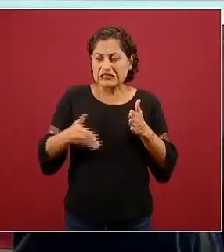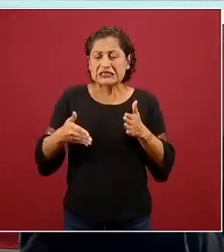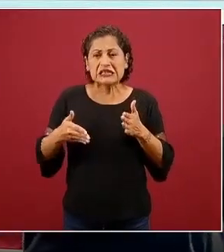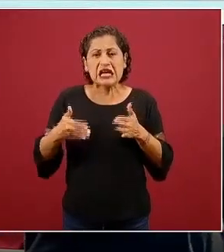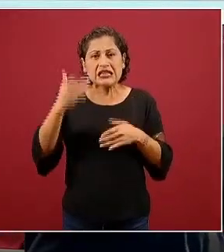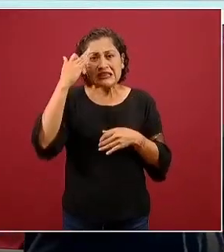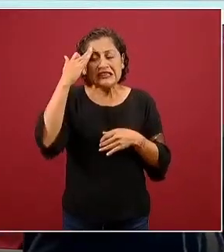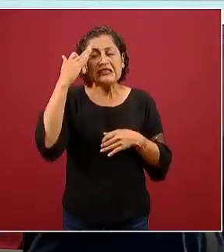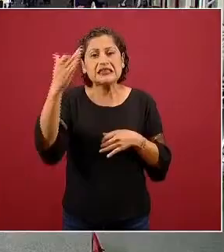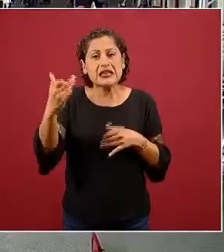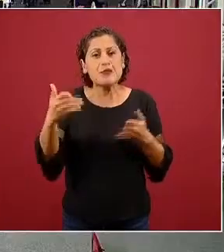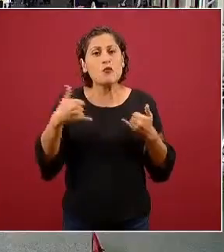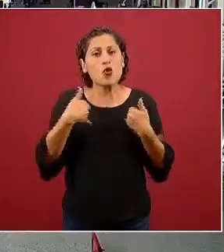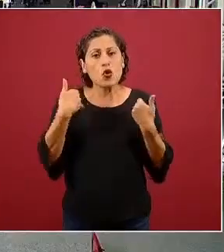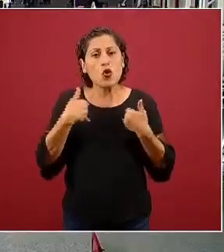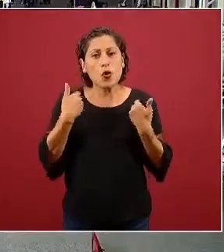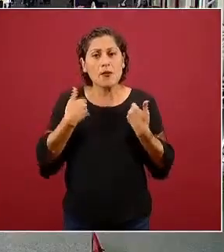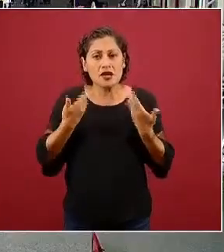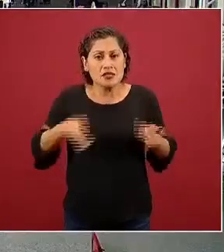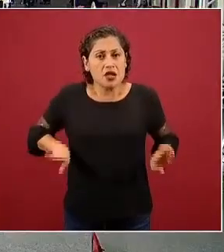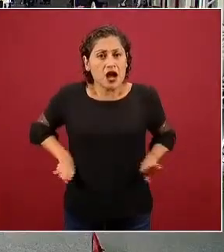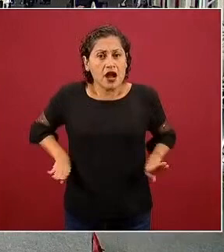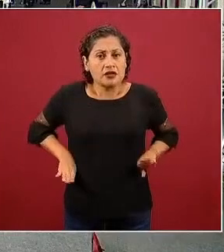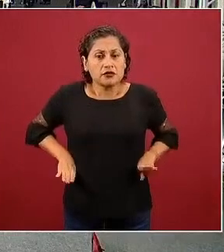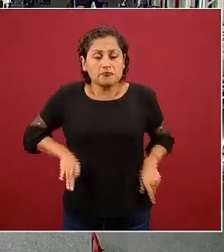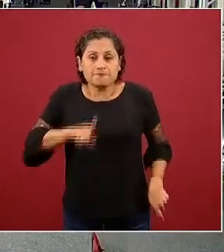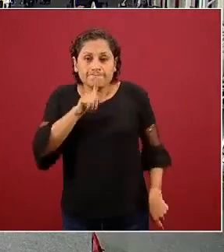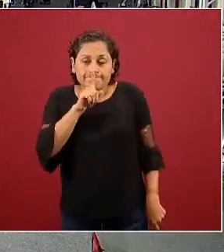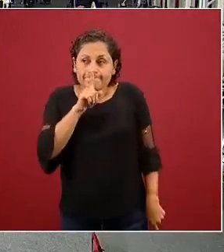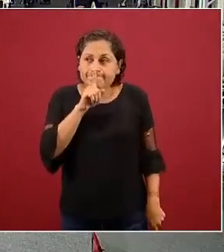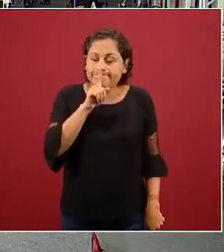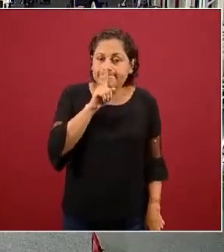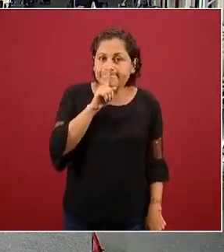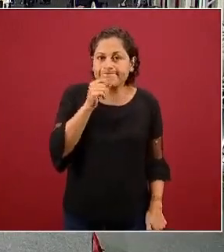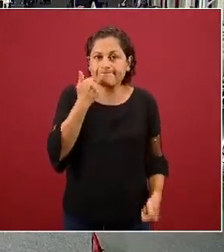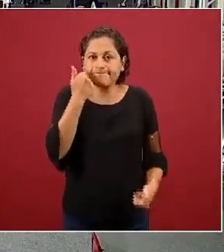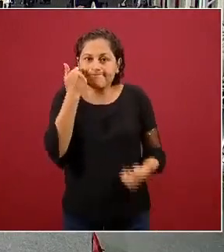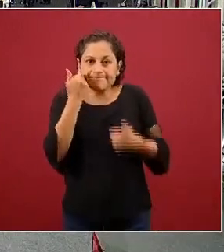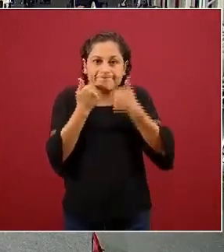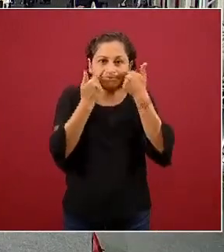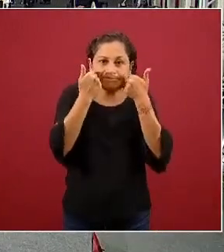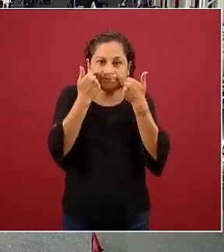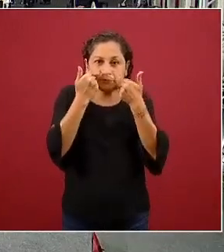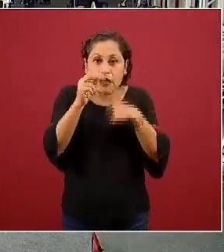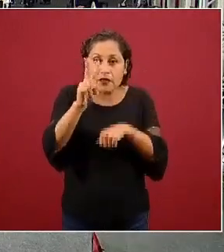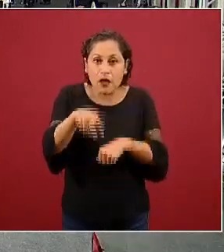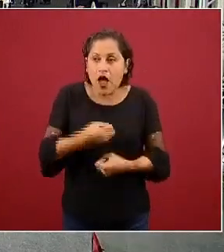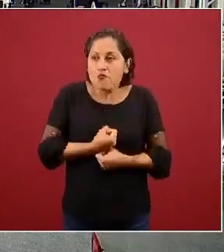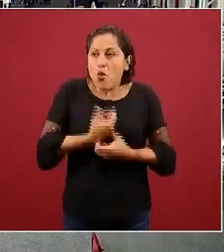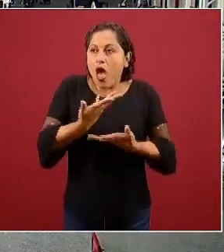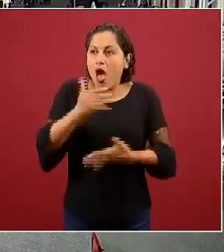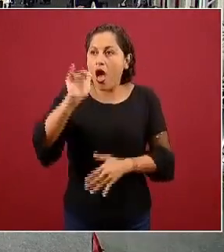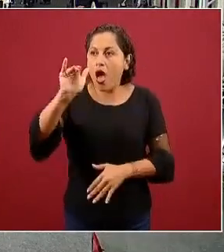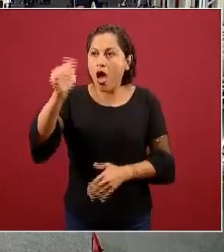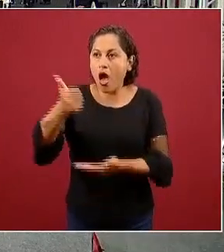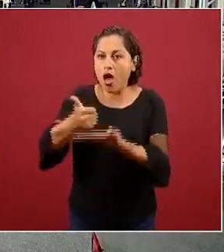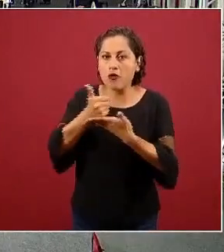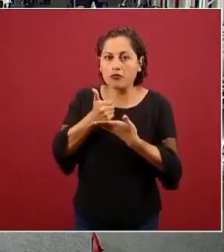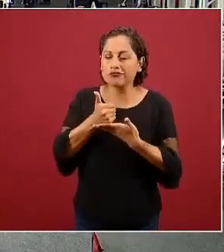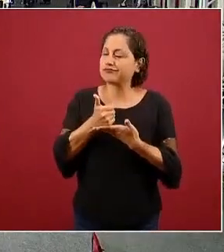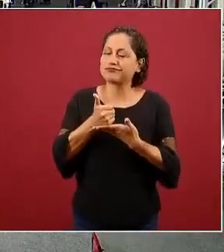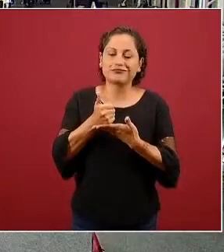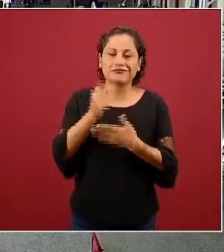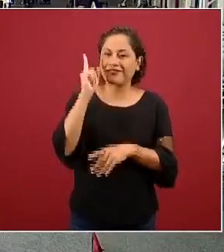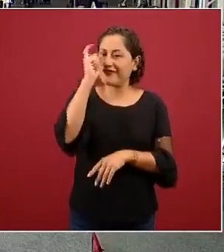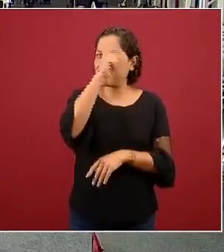es difícil que se acerquen a contarnos cómo se sienten. Entonces, mi principal recomendación es que no nos esperemos y que